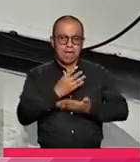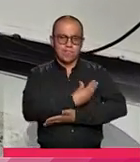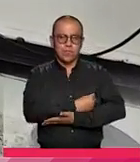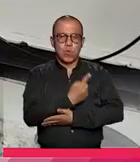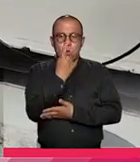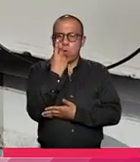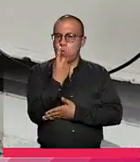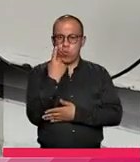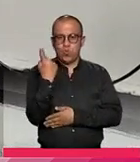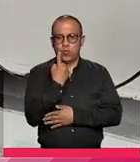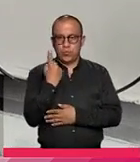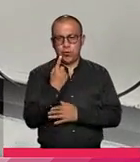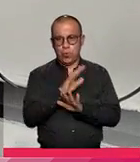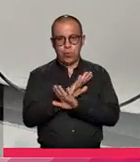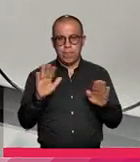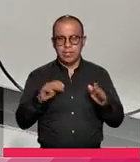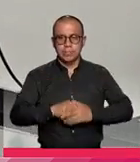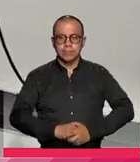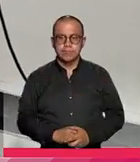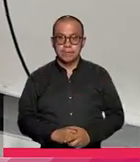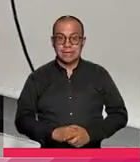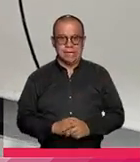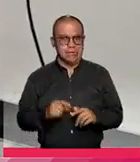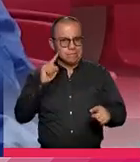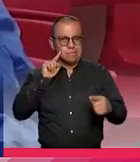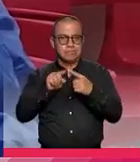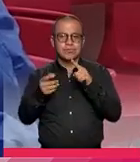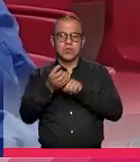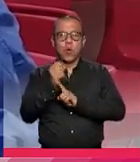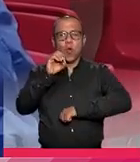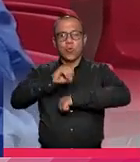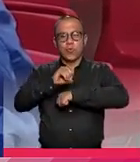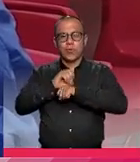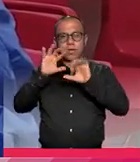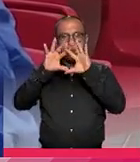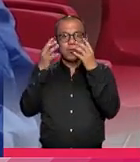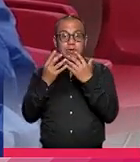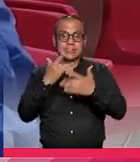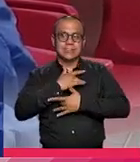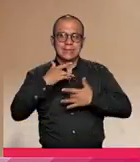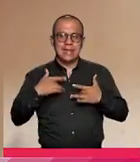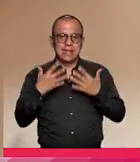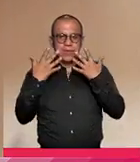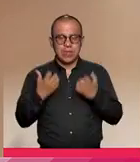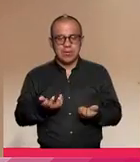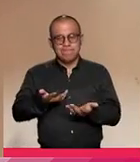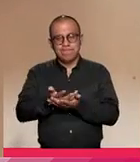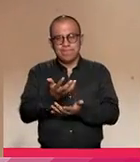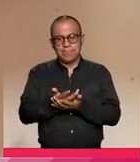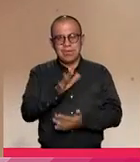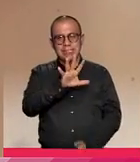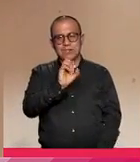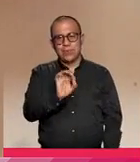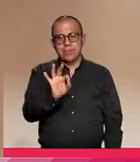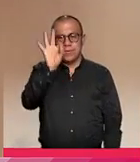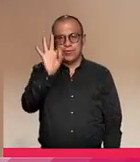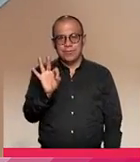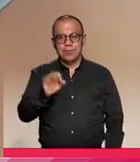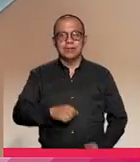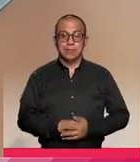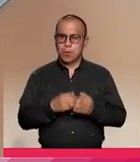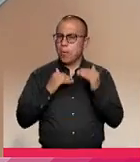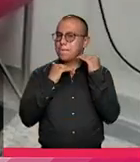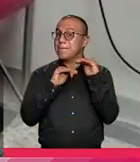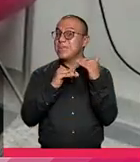único alimento leche materna, lejos de la meta de la Organización Mundial de la Salud, que recomienda llegar al 50%